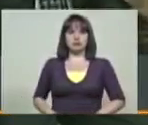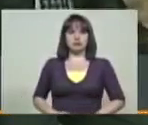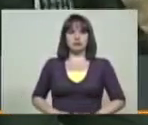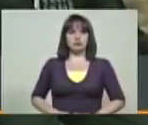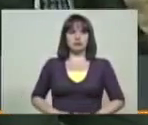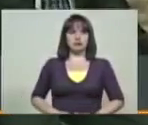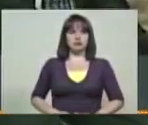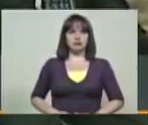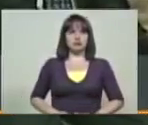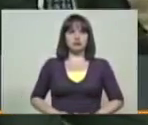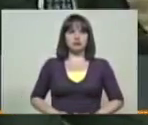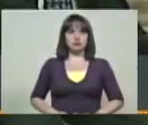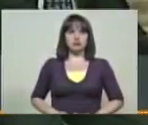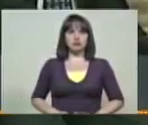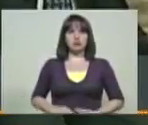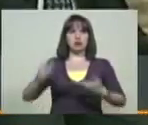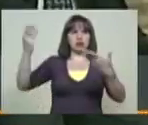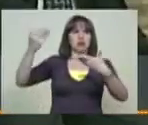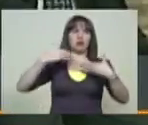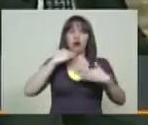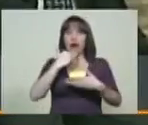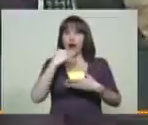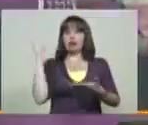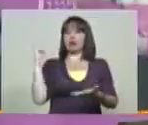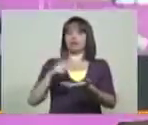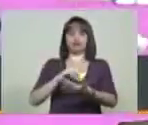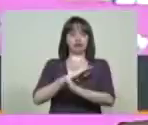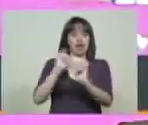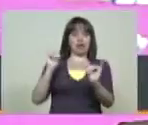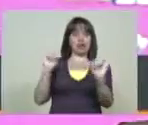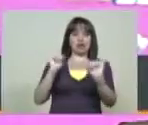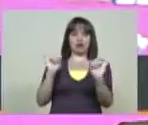lo que nos mandó aquellos ya llegaron